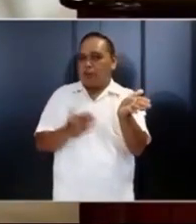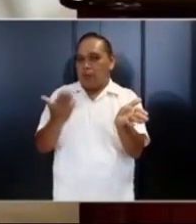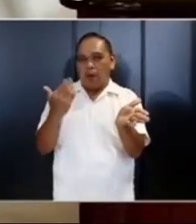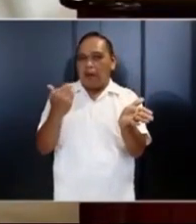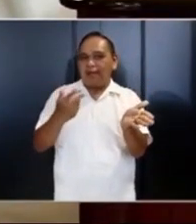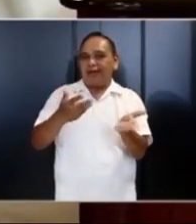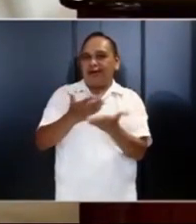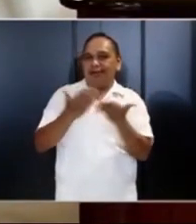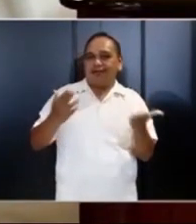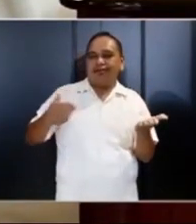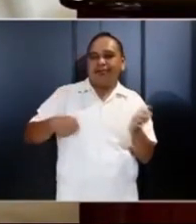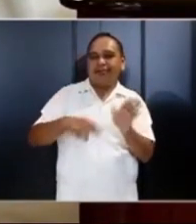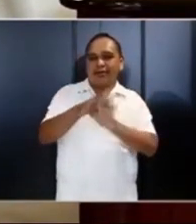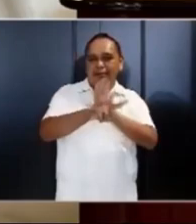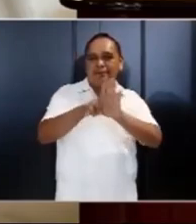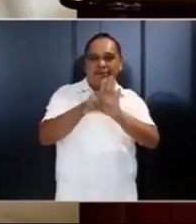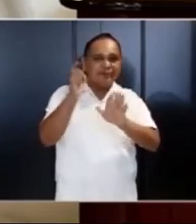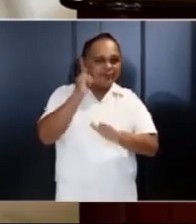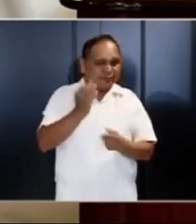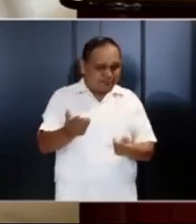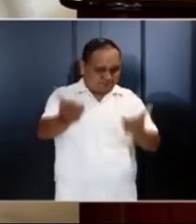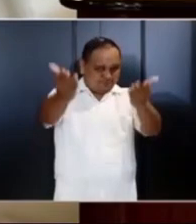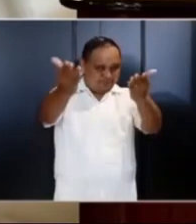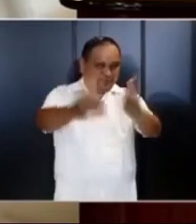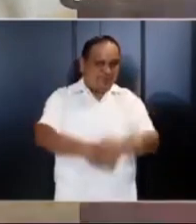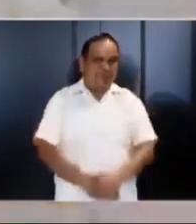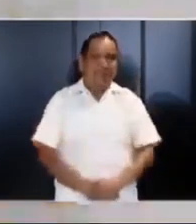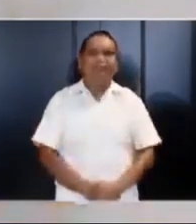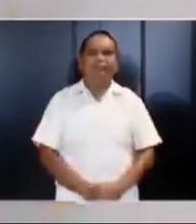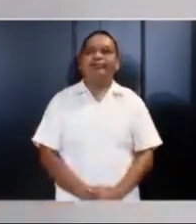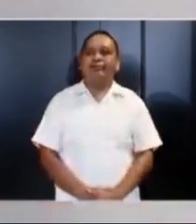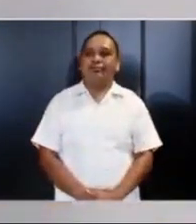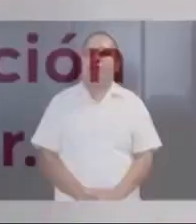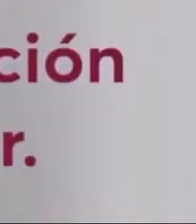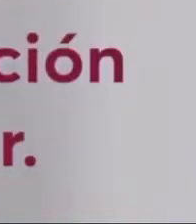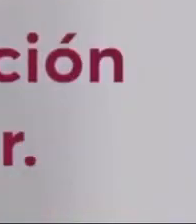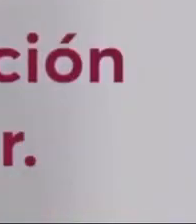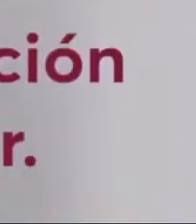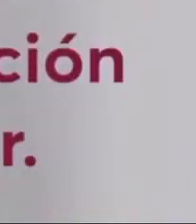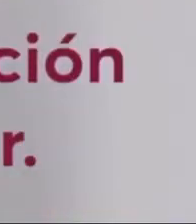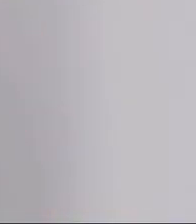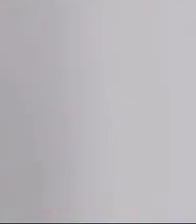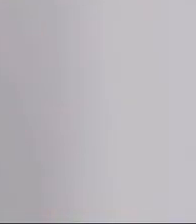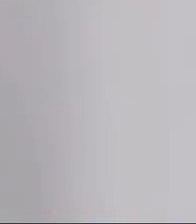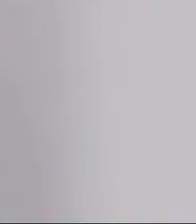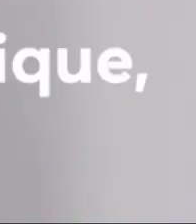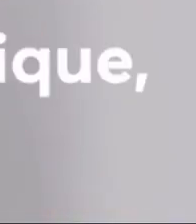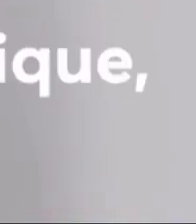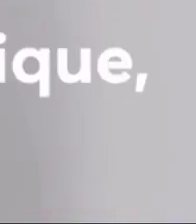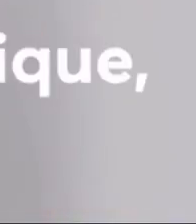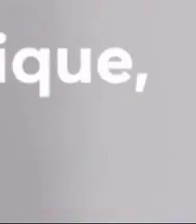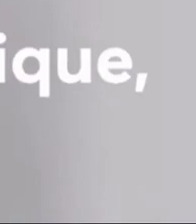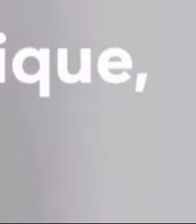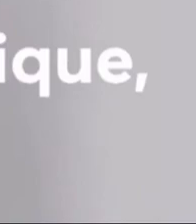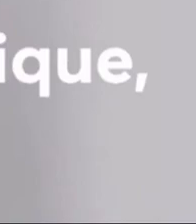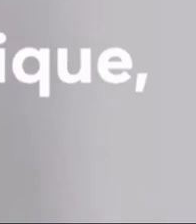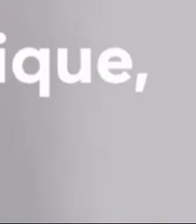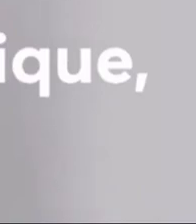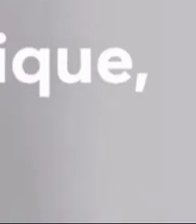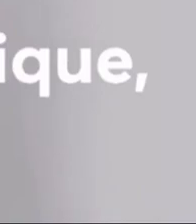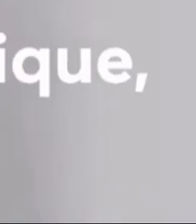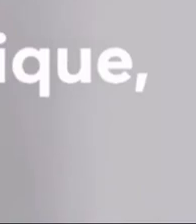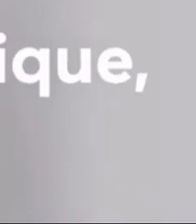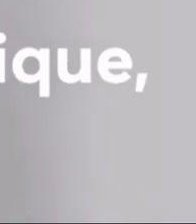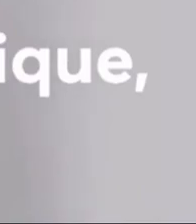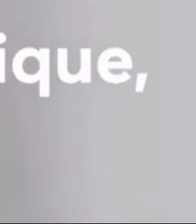tenemos nuevo audio de Alito. Bueno, aquí tengo una relación de cosas que te van a dar. Ok, me acabo de dejar un